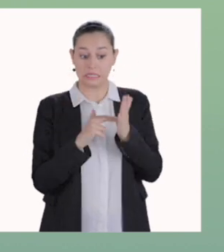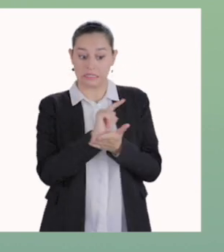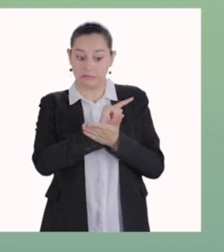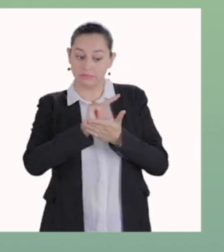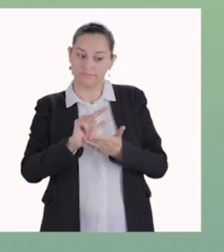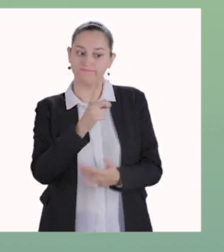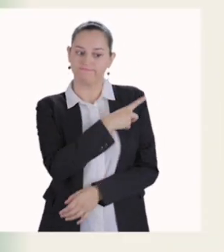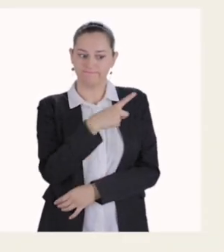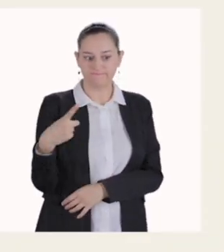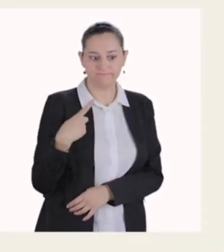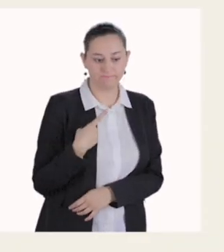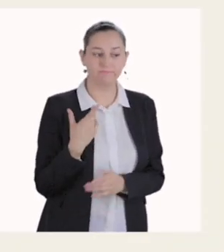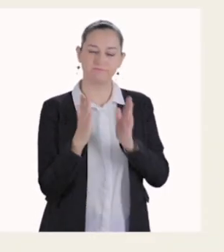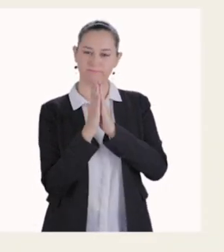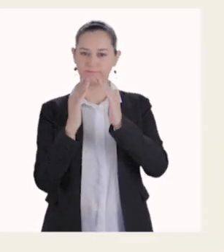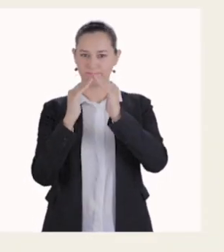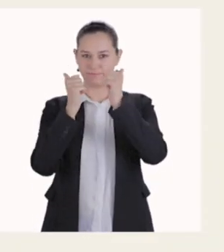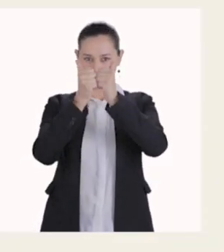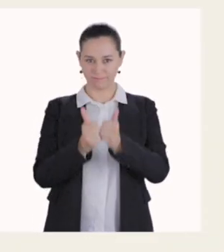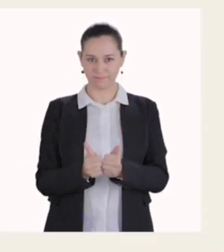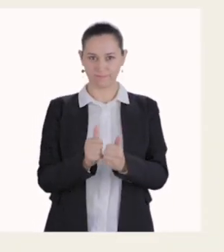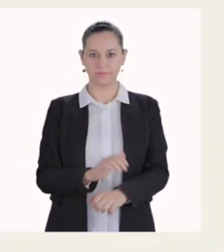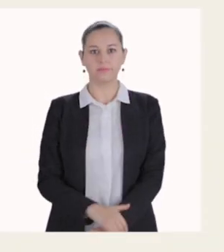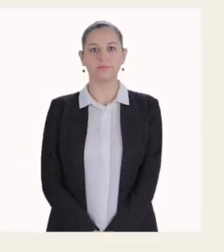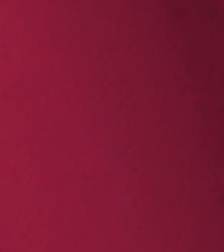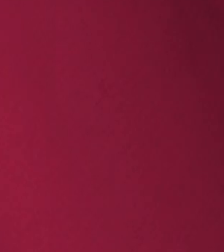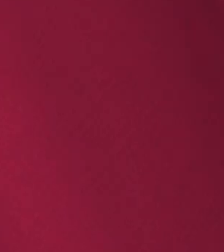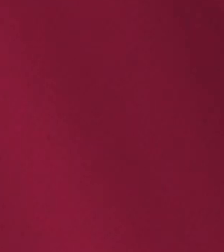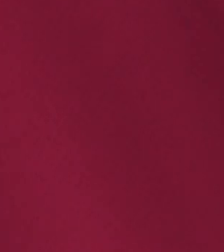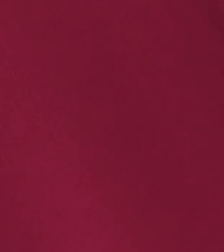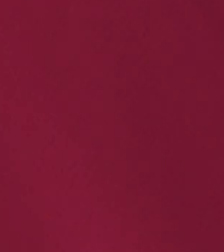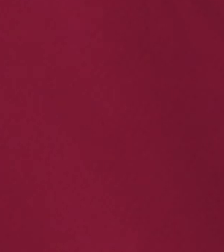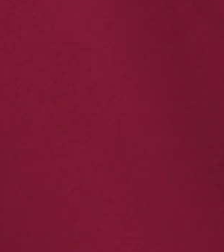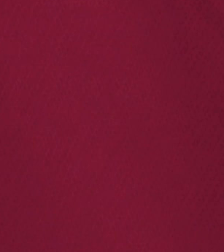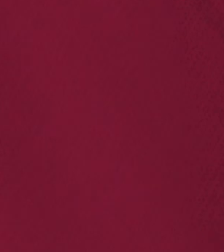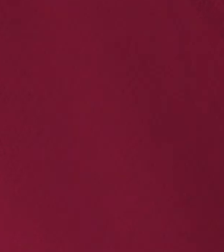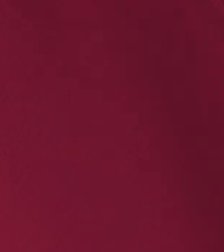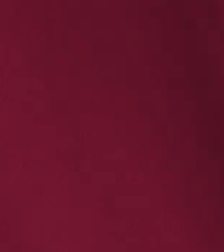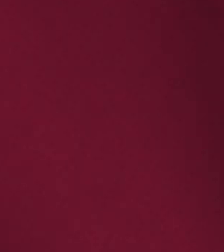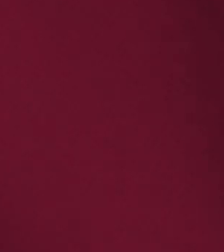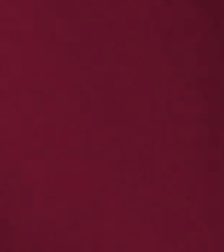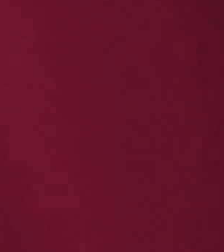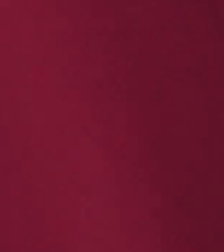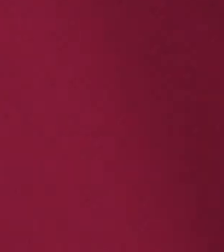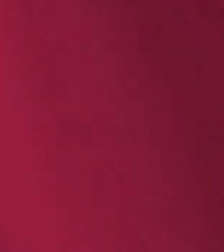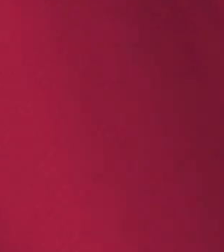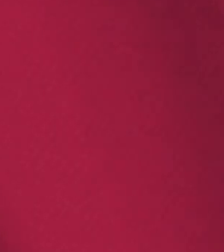de higiene y prevención. Y por favor, quédate en casa. Gobierno de México.